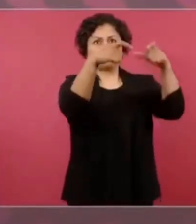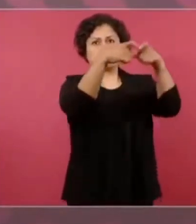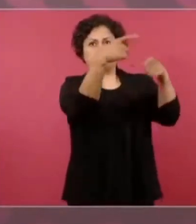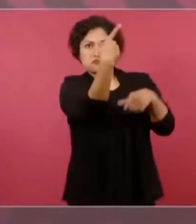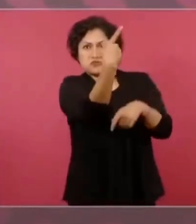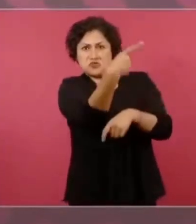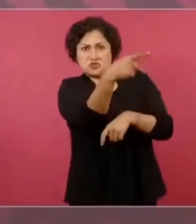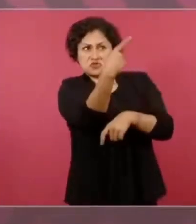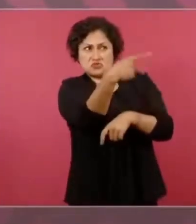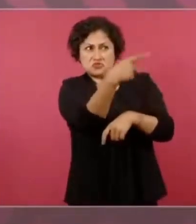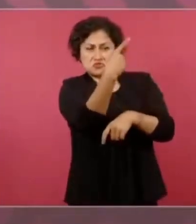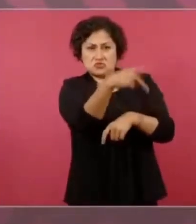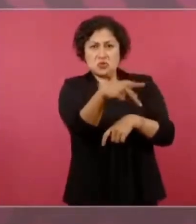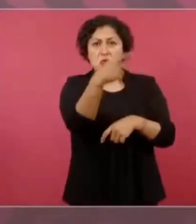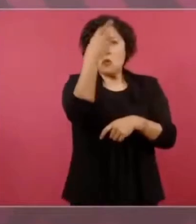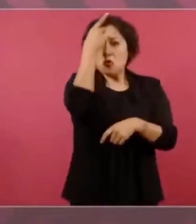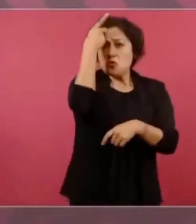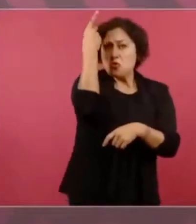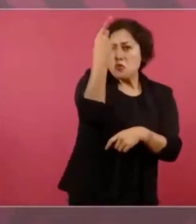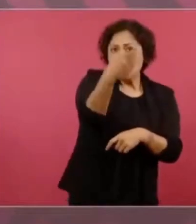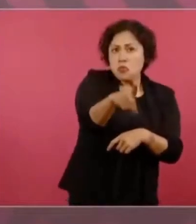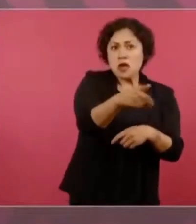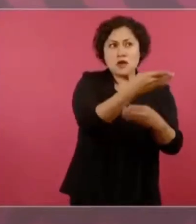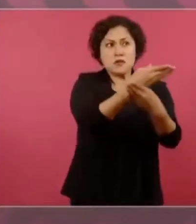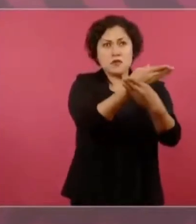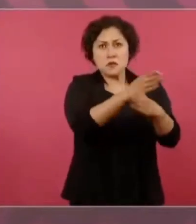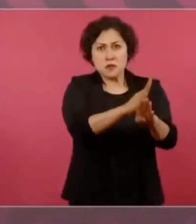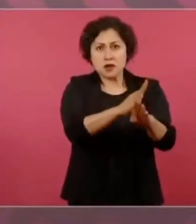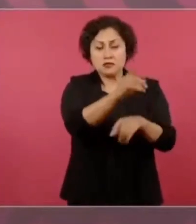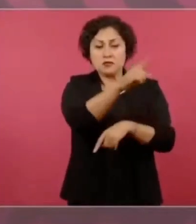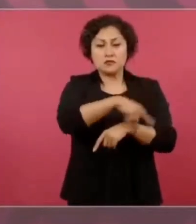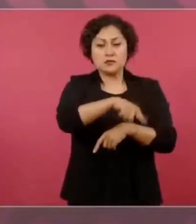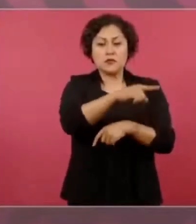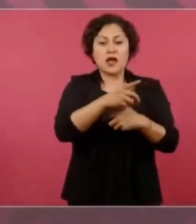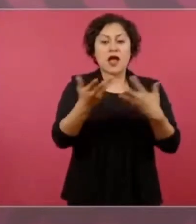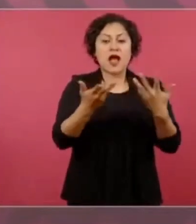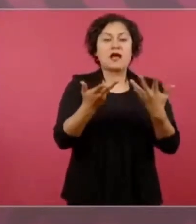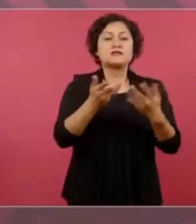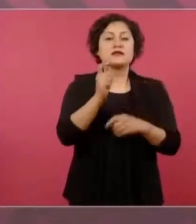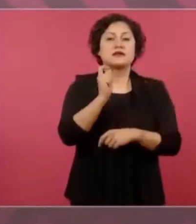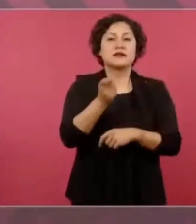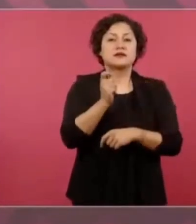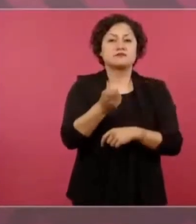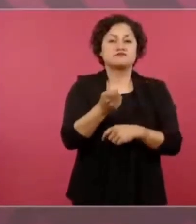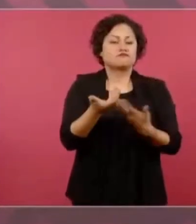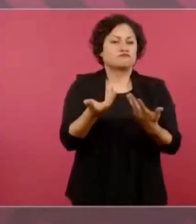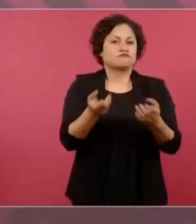de la banca, de las grandes empresas, en deuda pública.